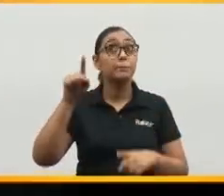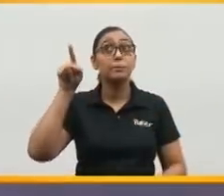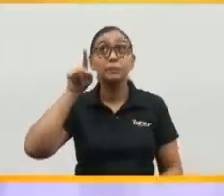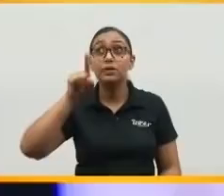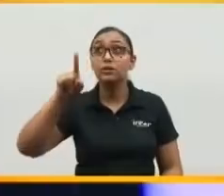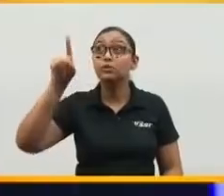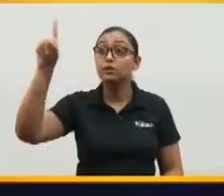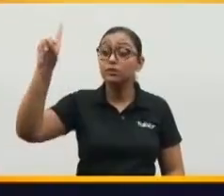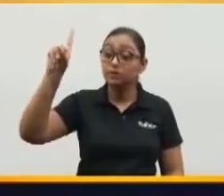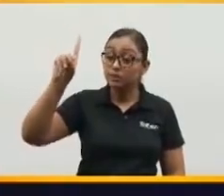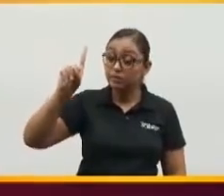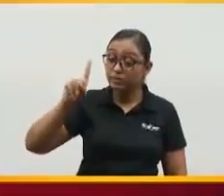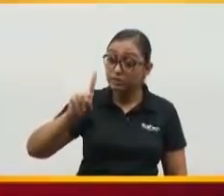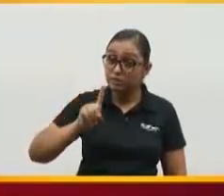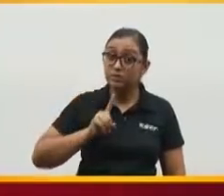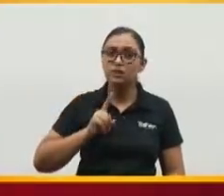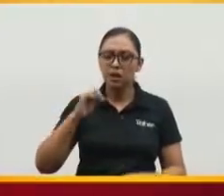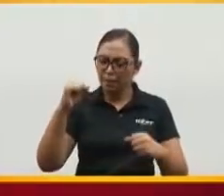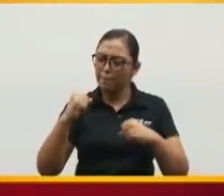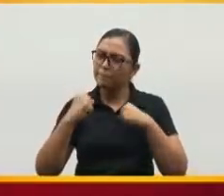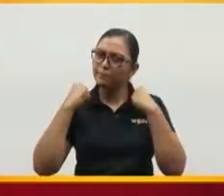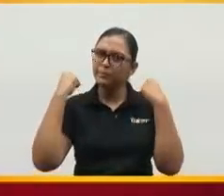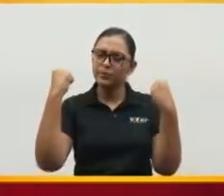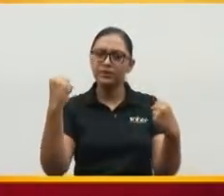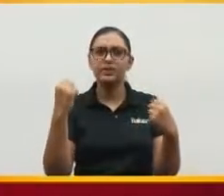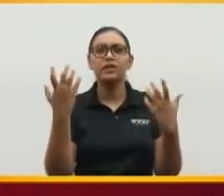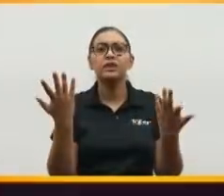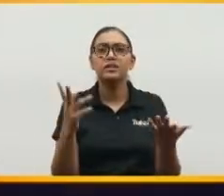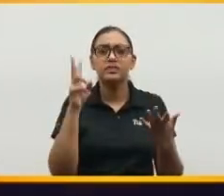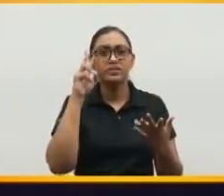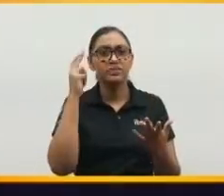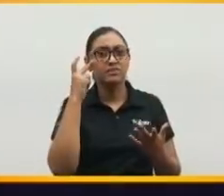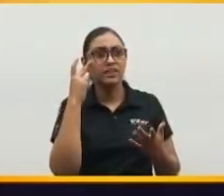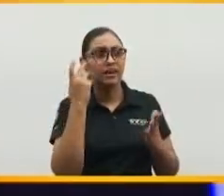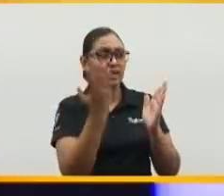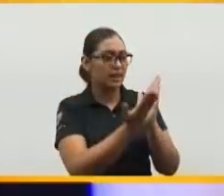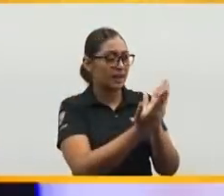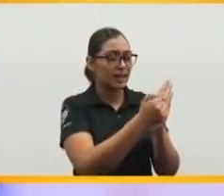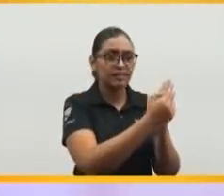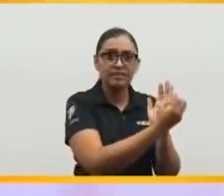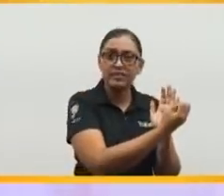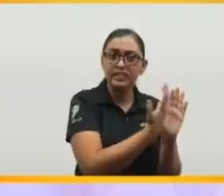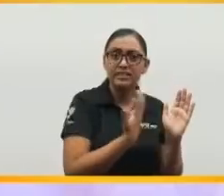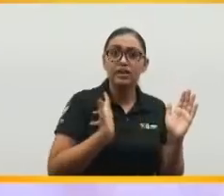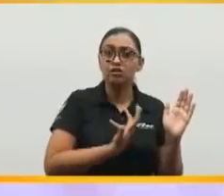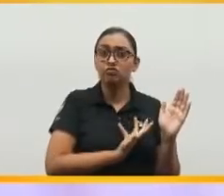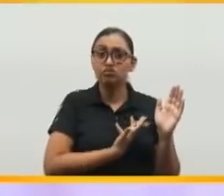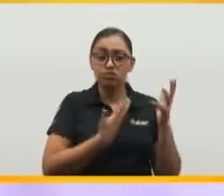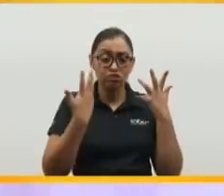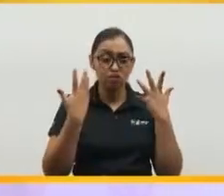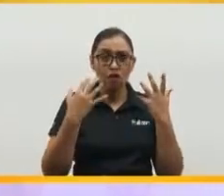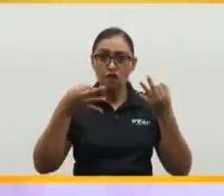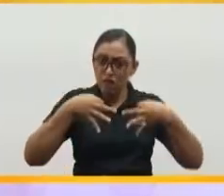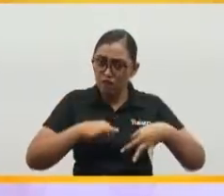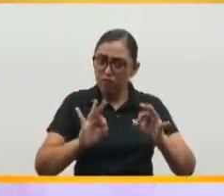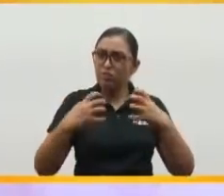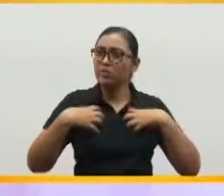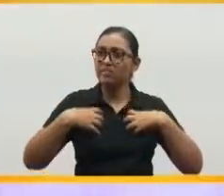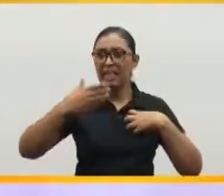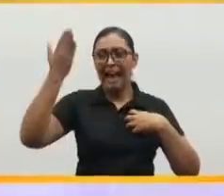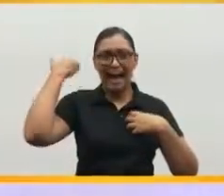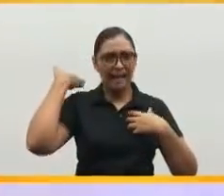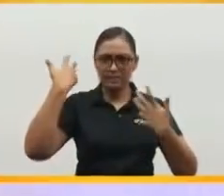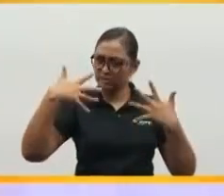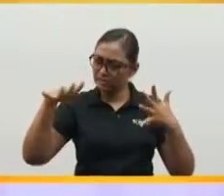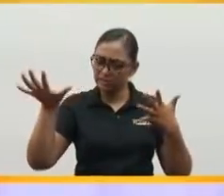Cristo, tiene poder sobre la naturaleza. Es por eso que la palabra dice que nuestra pasada manera de vivir debe de desaparecer. Porque